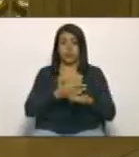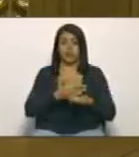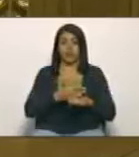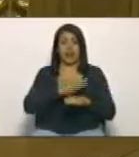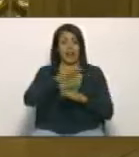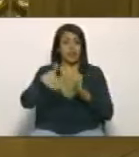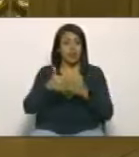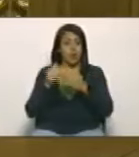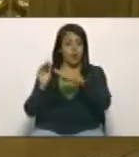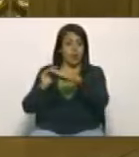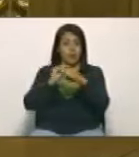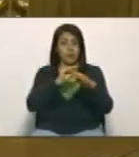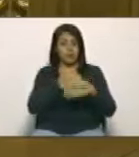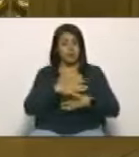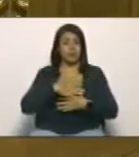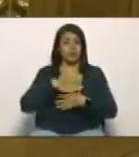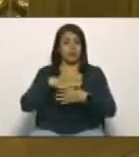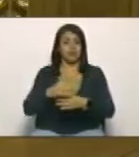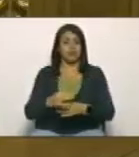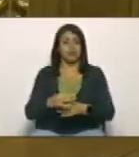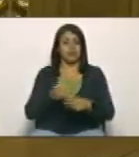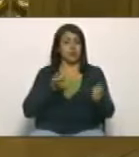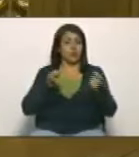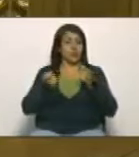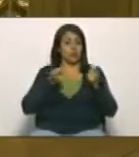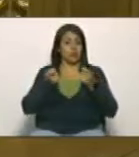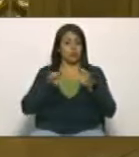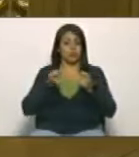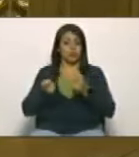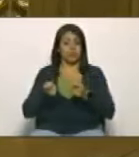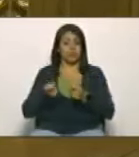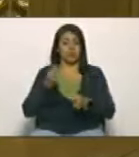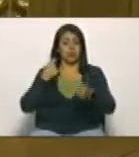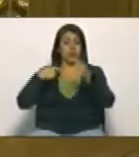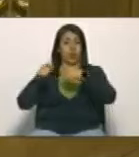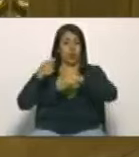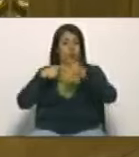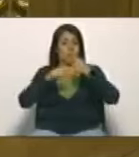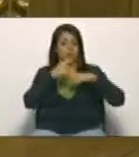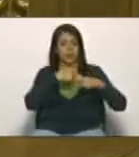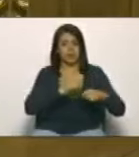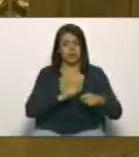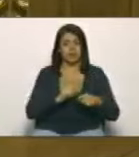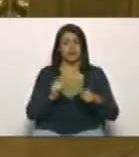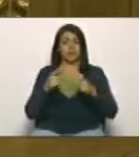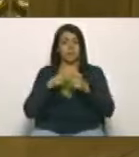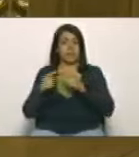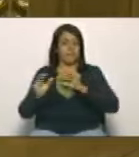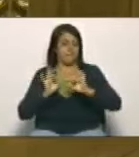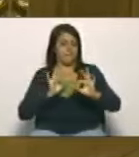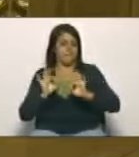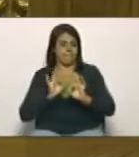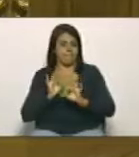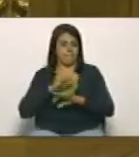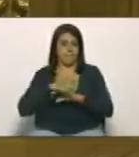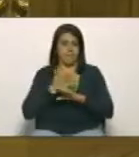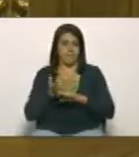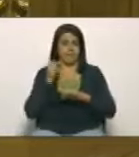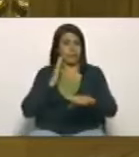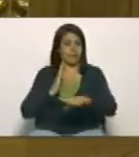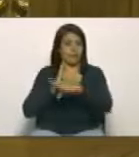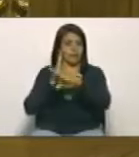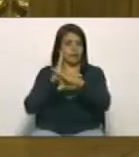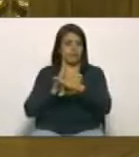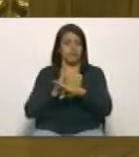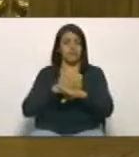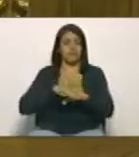compañeras, allí el interés es controlar el comercio, la cadena logística, es detener